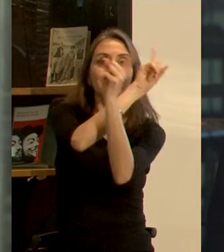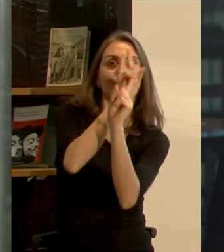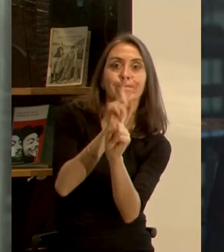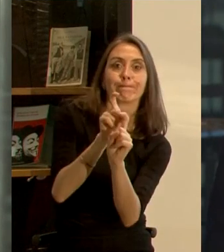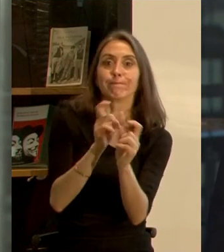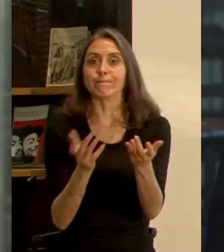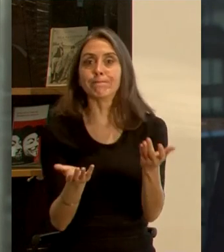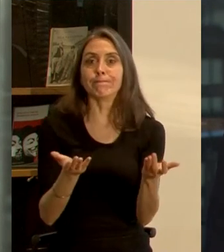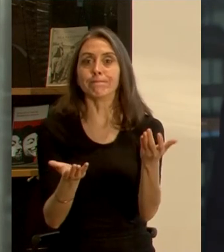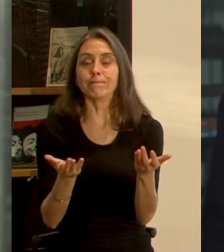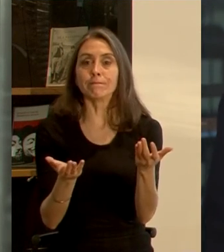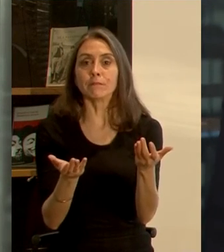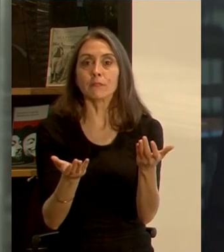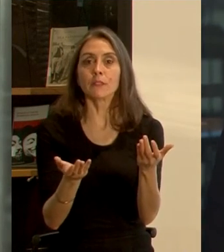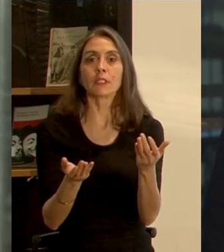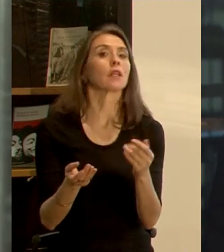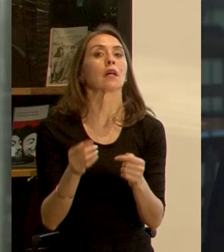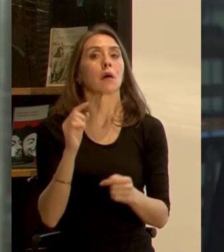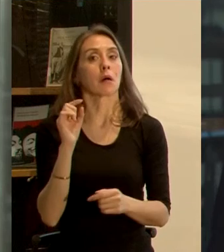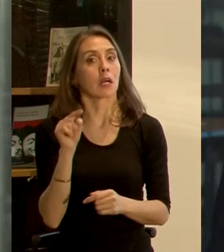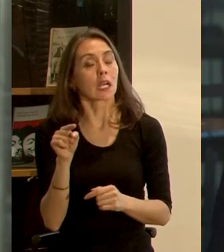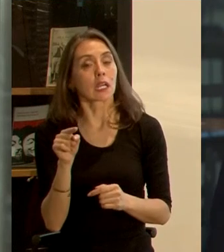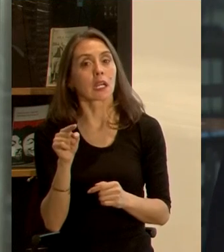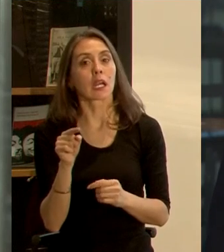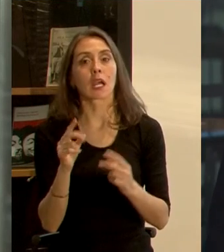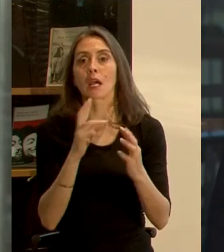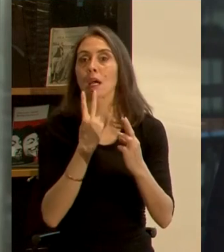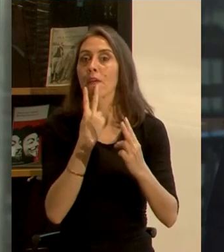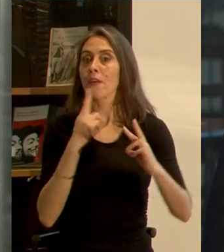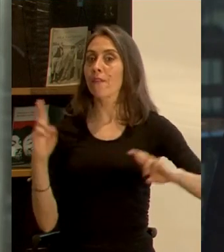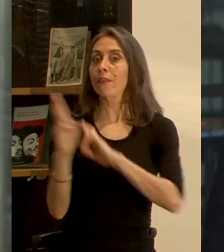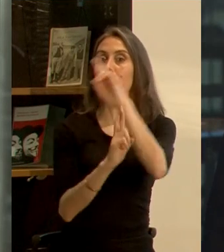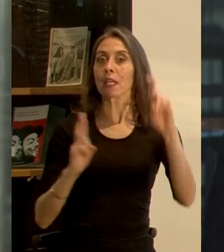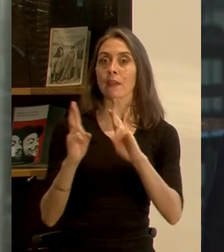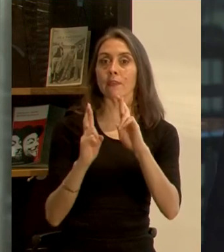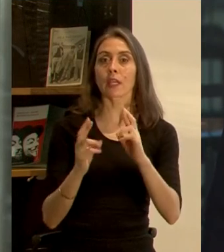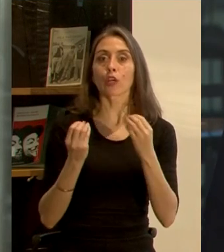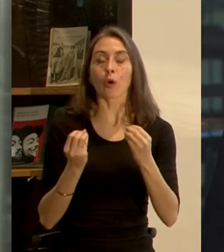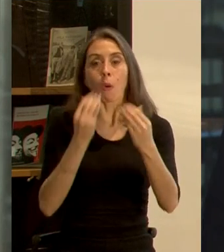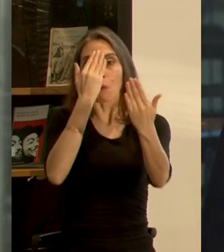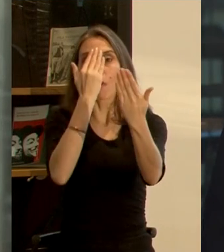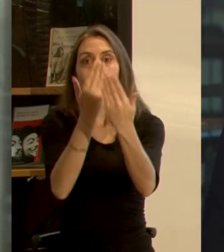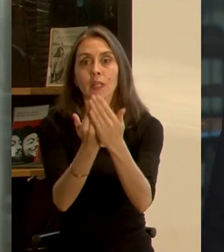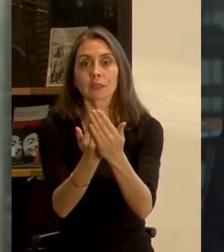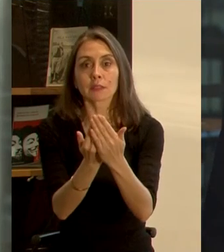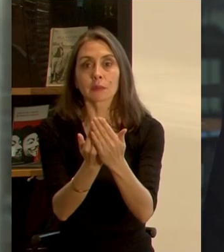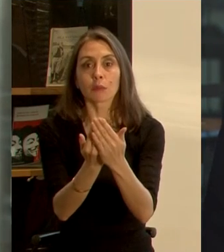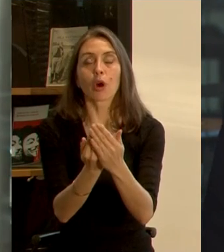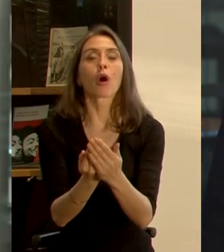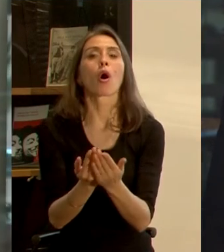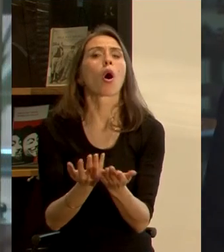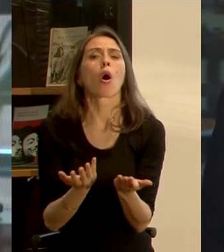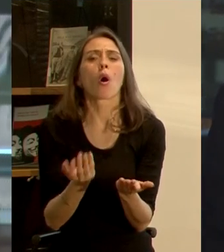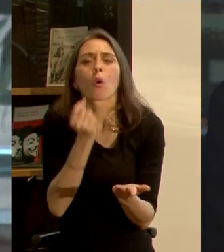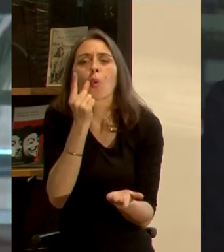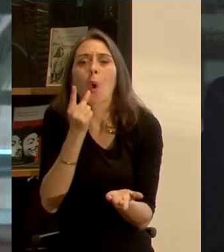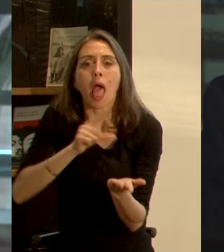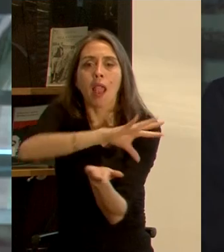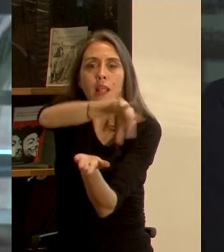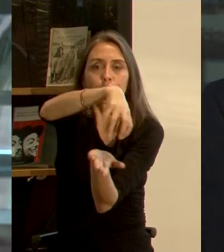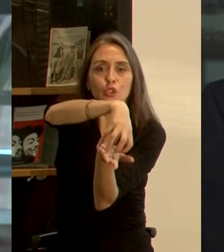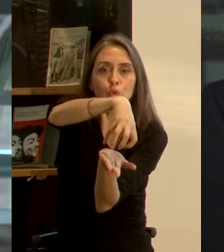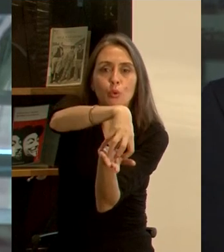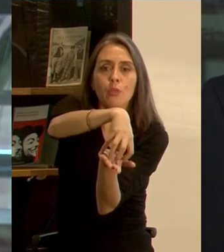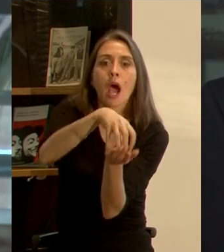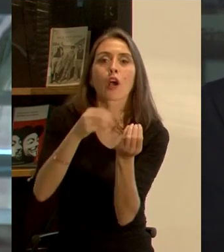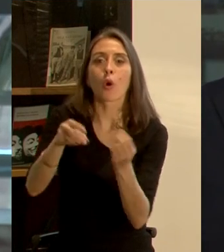que, primero, tenemos, con la cual tenemos que convivir y luego tenemos que enfrentar. Y por lo tanto, el tipo de ciudad o la